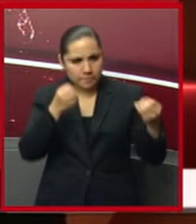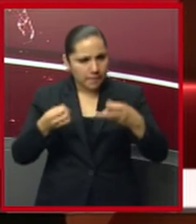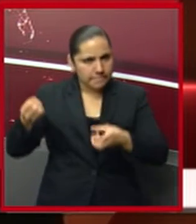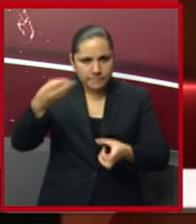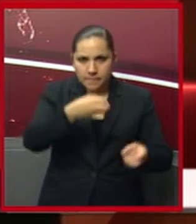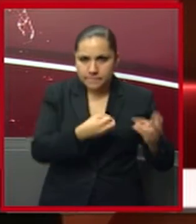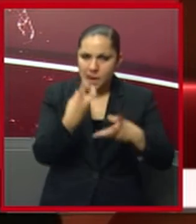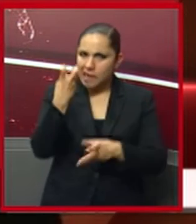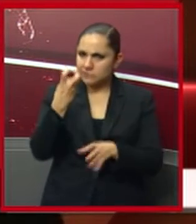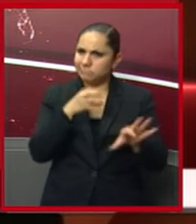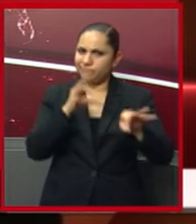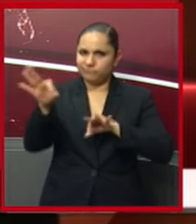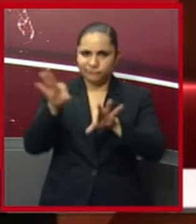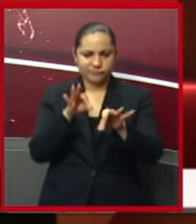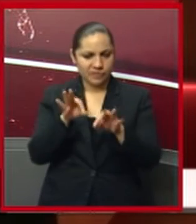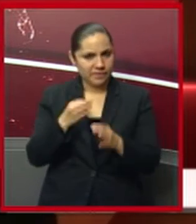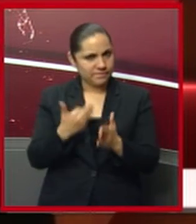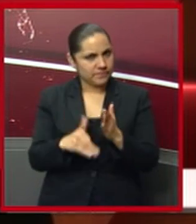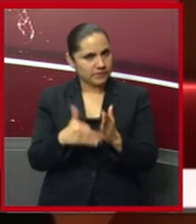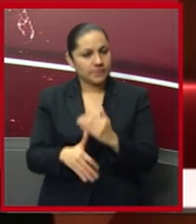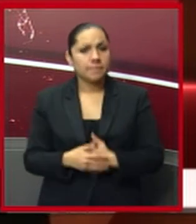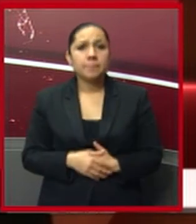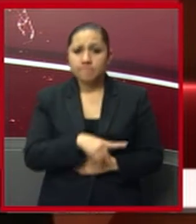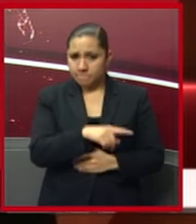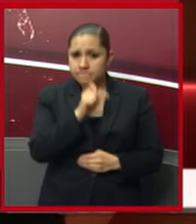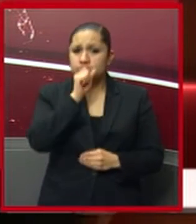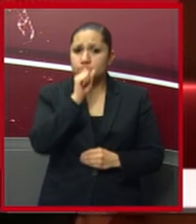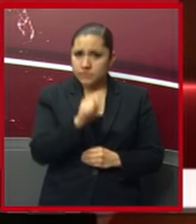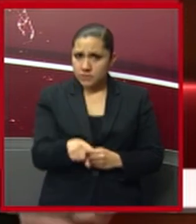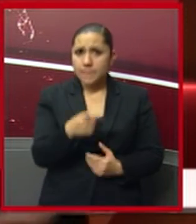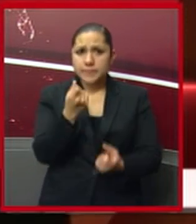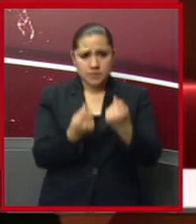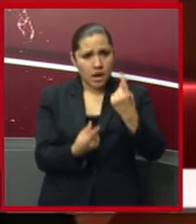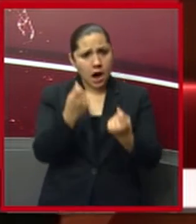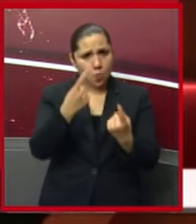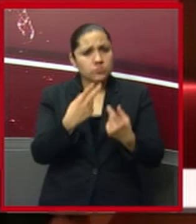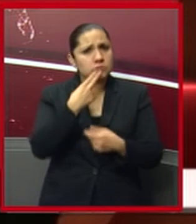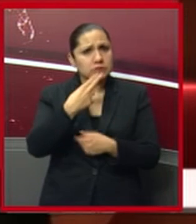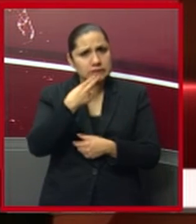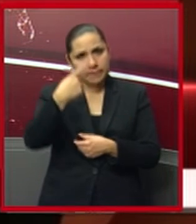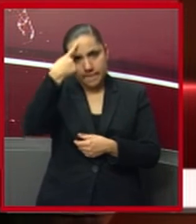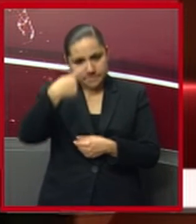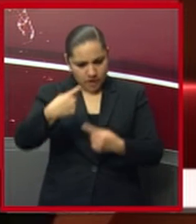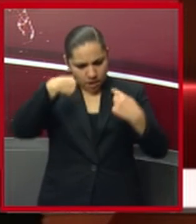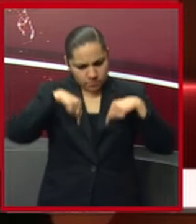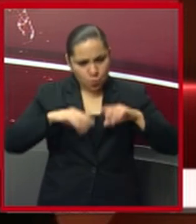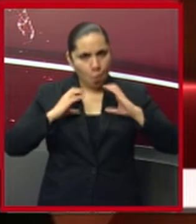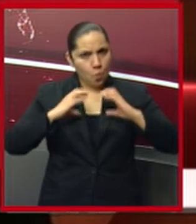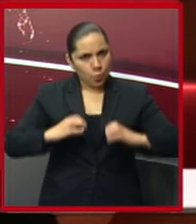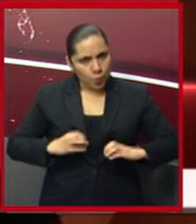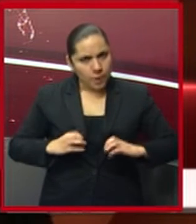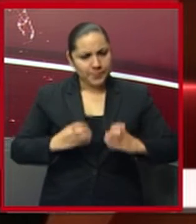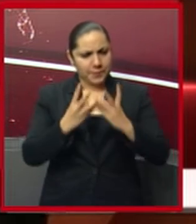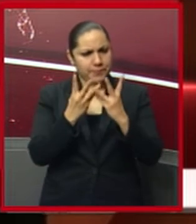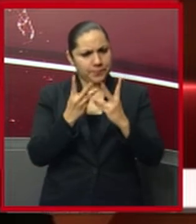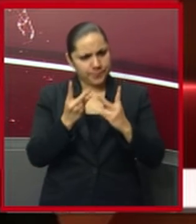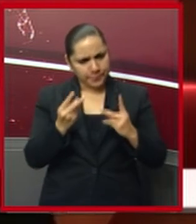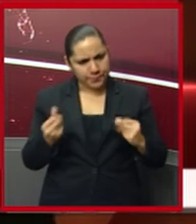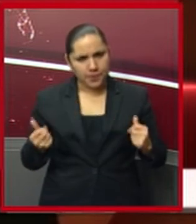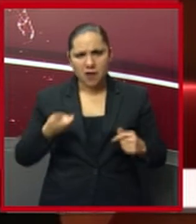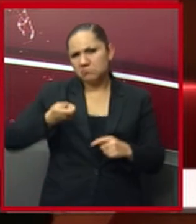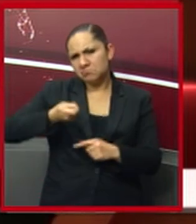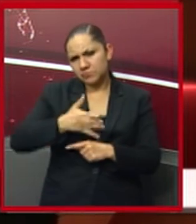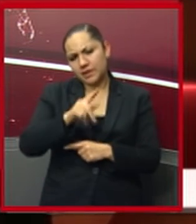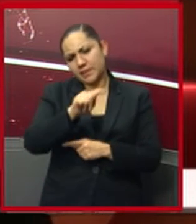También tiene algunos efectos terapéuticos y coincido en que si se